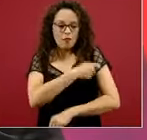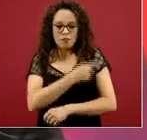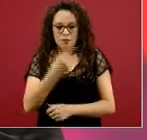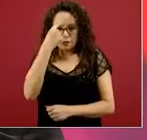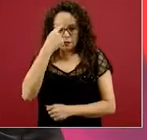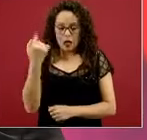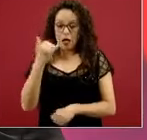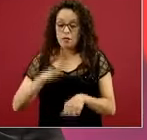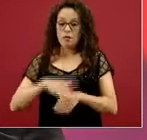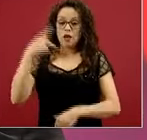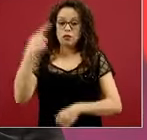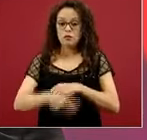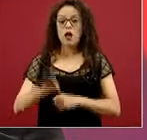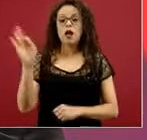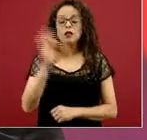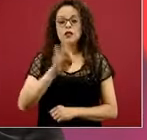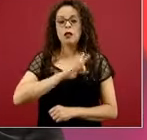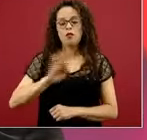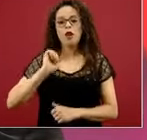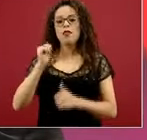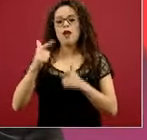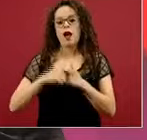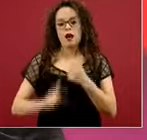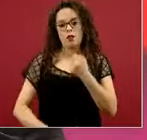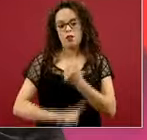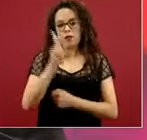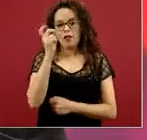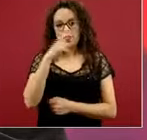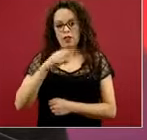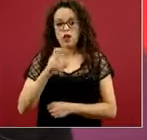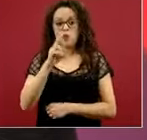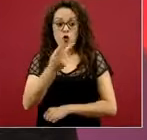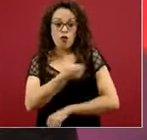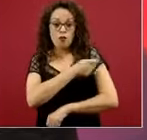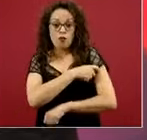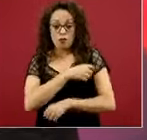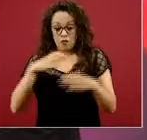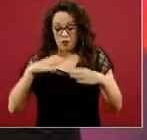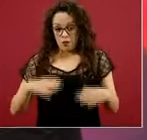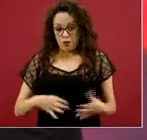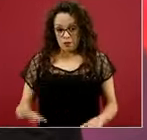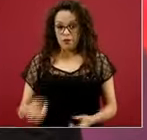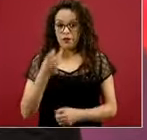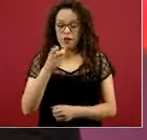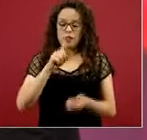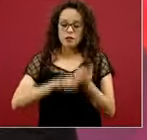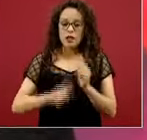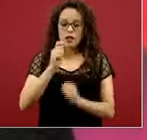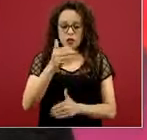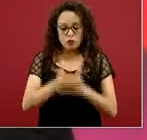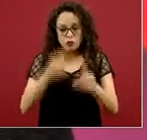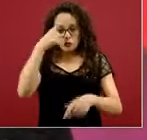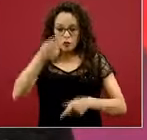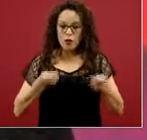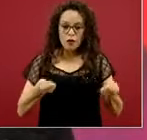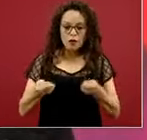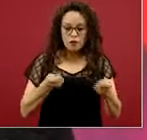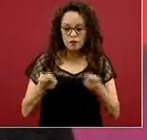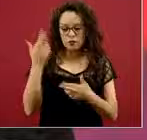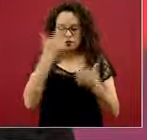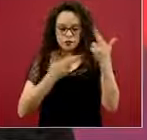aún más peligroso es que tuviera efectos secundarios. Y un poco la importancia de todo este proceso de regulación y de revisión de los lotes